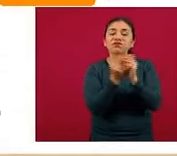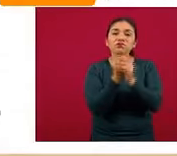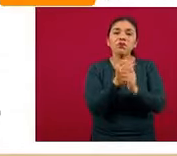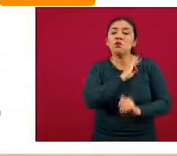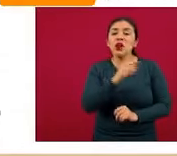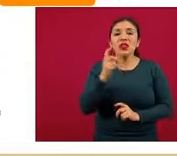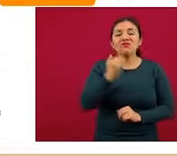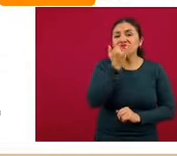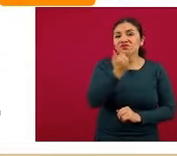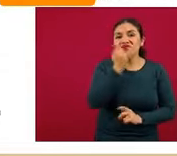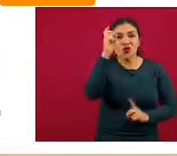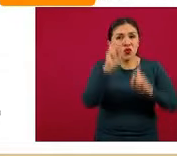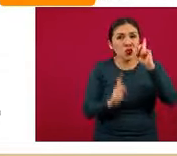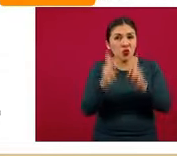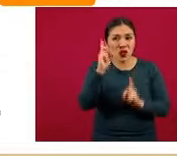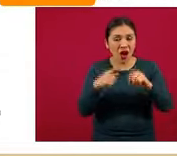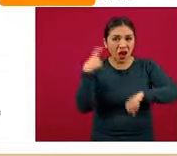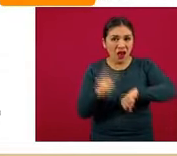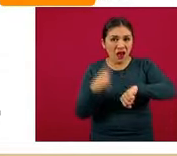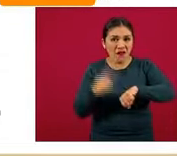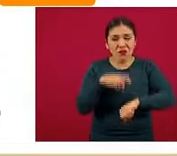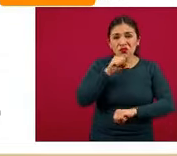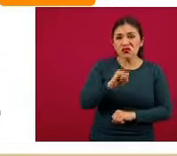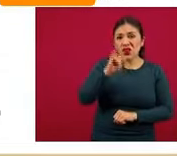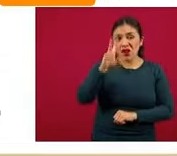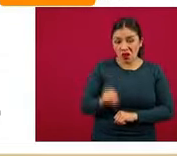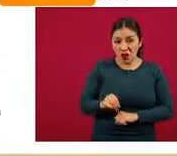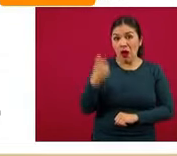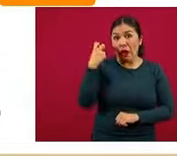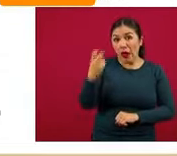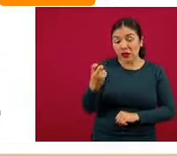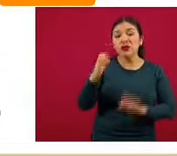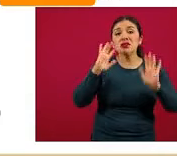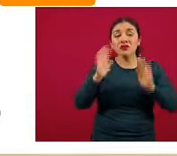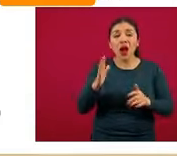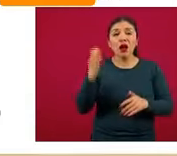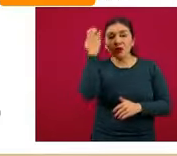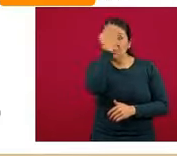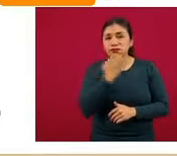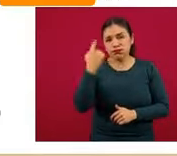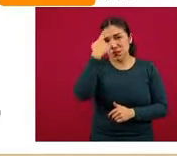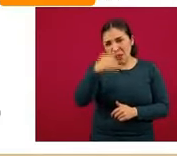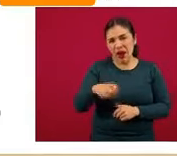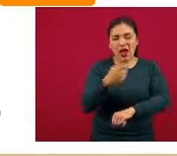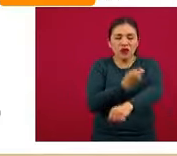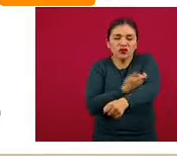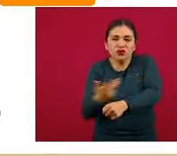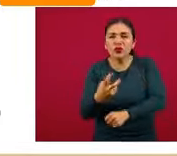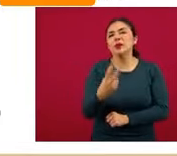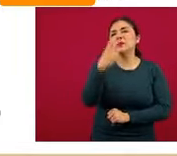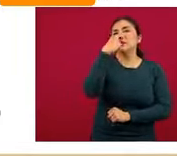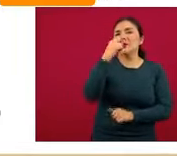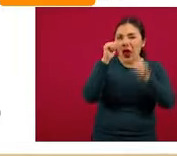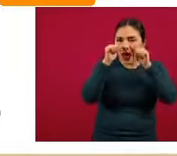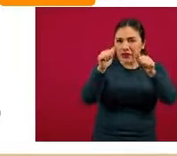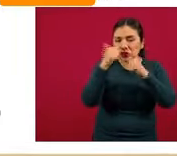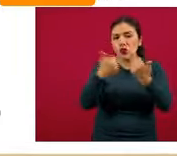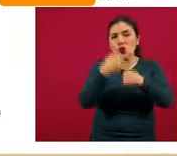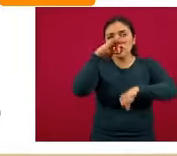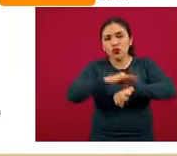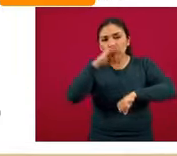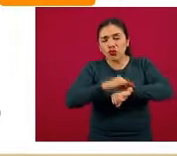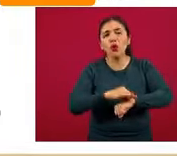casos sospechosos de la enfermedad y por lo tanto han ingresado a los diferentes protocolos, tanto de atención médica